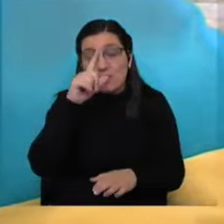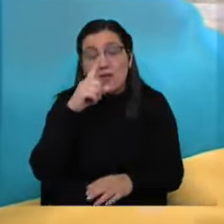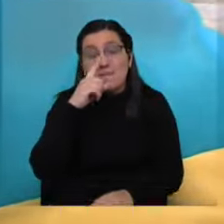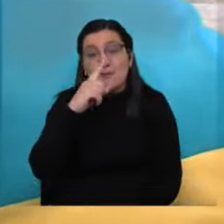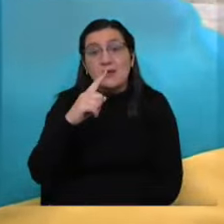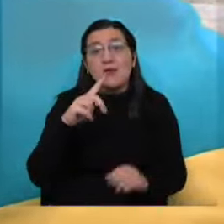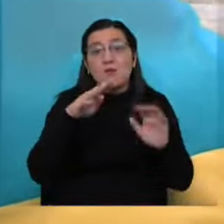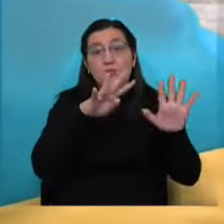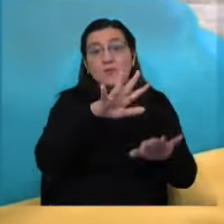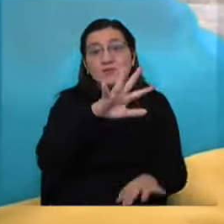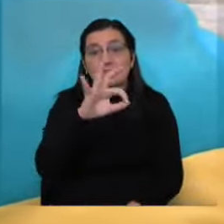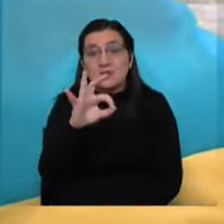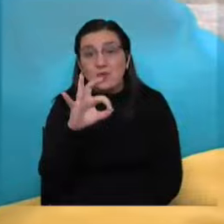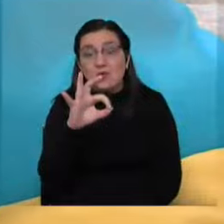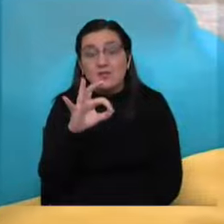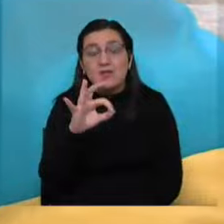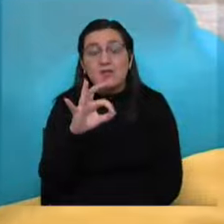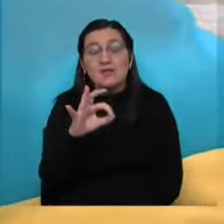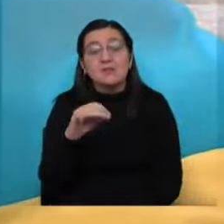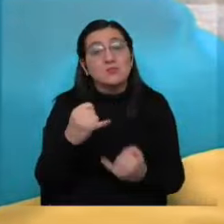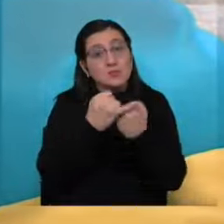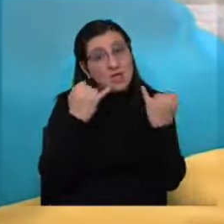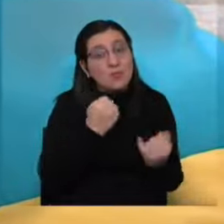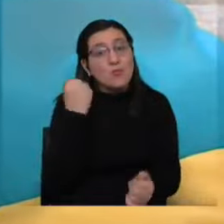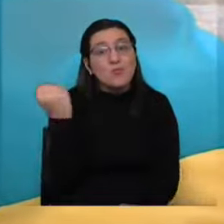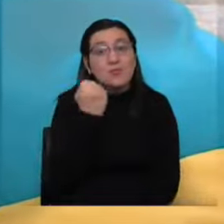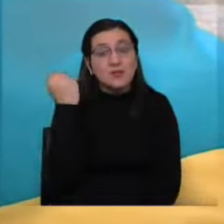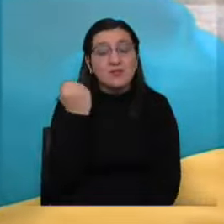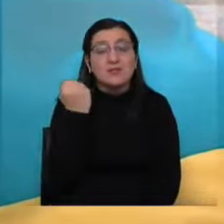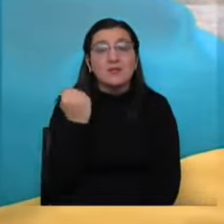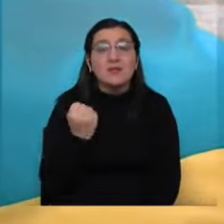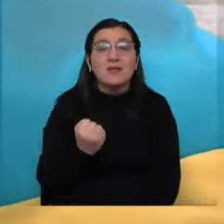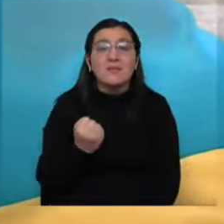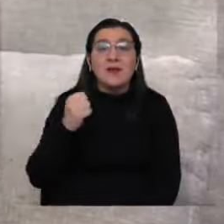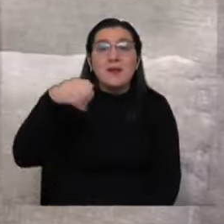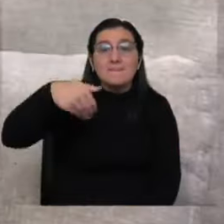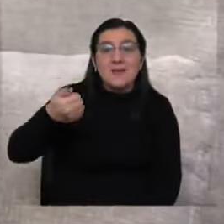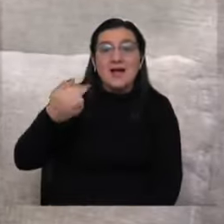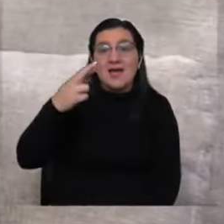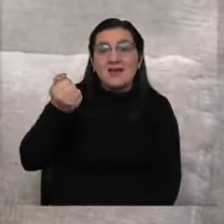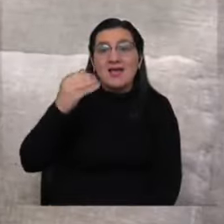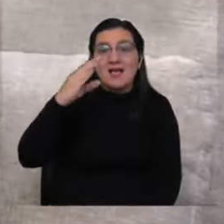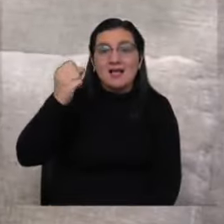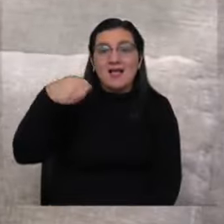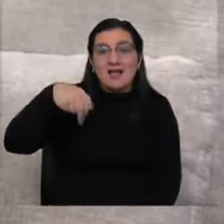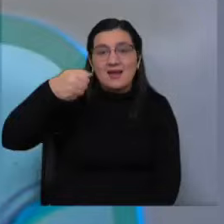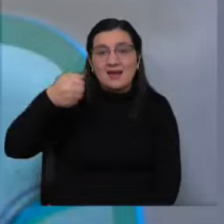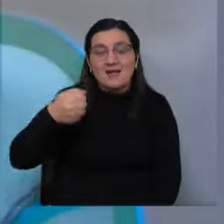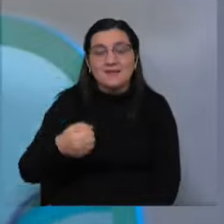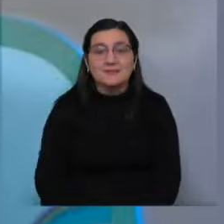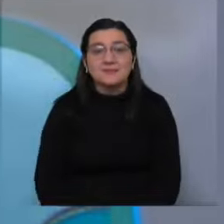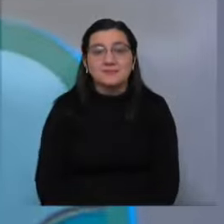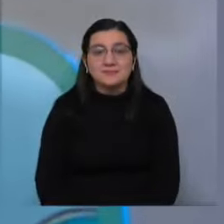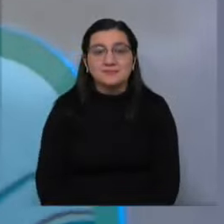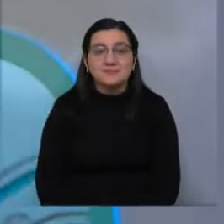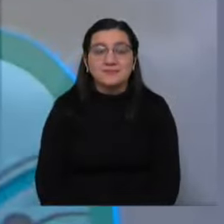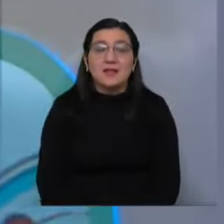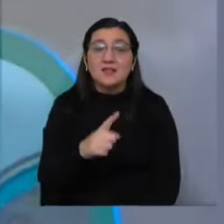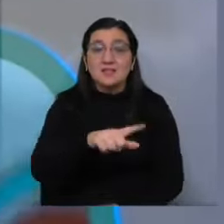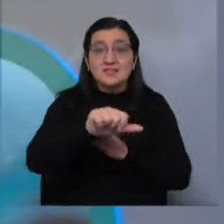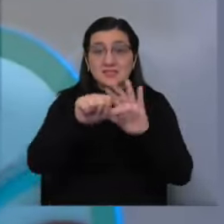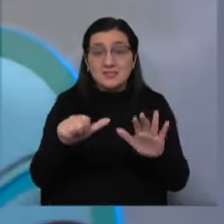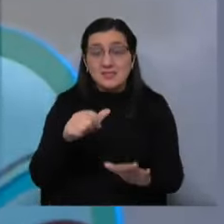del maracanazo y bueno es un día importante para los uruguayos no sabía tenía Eso sí esa particularidad de que jia falleció ese mismo del 16